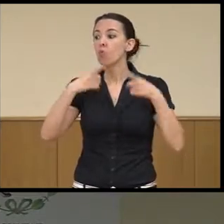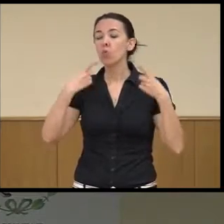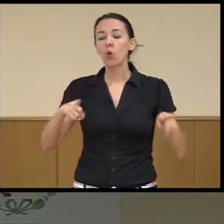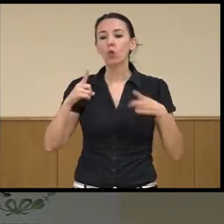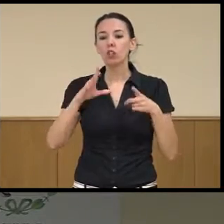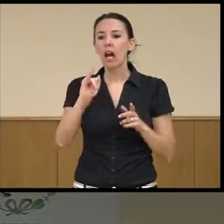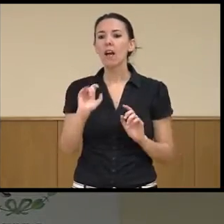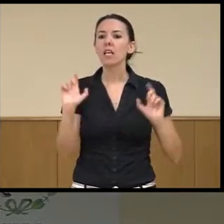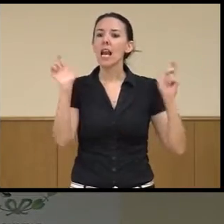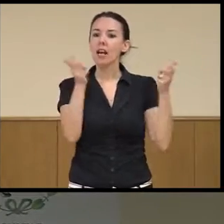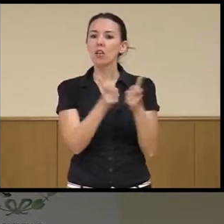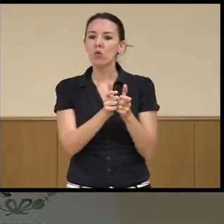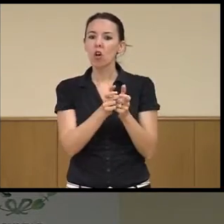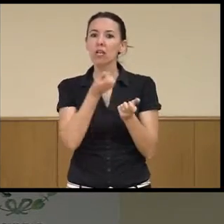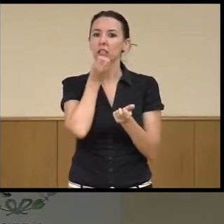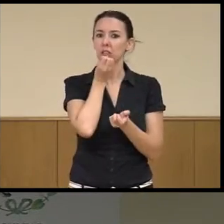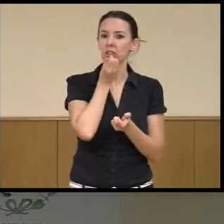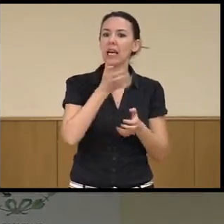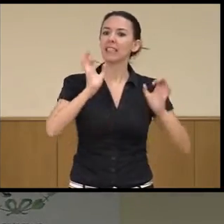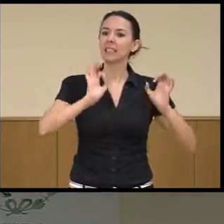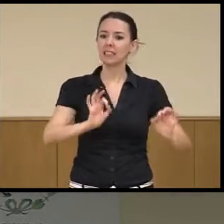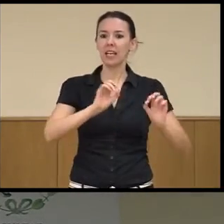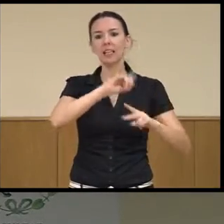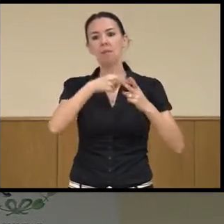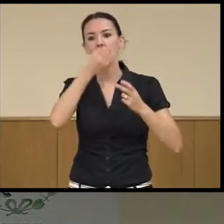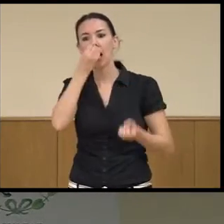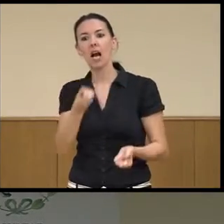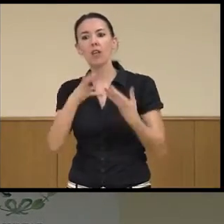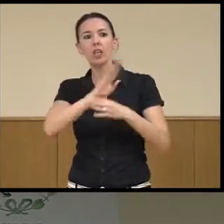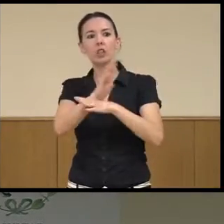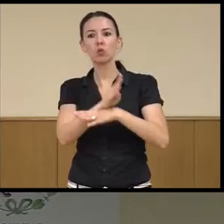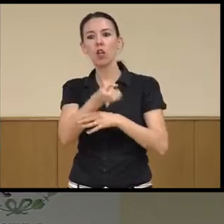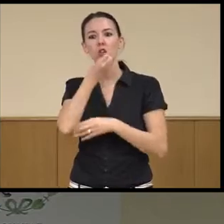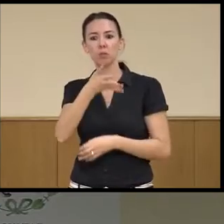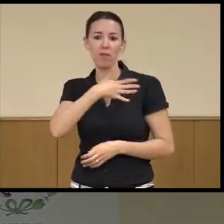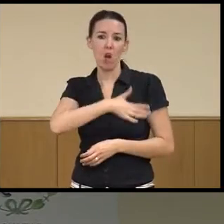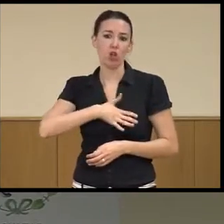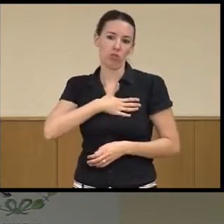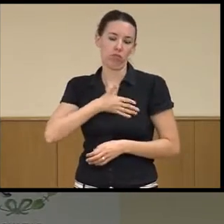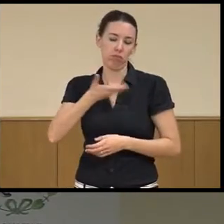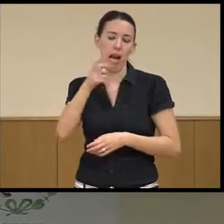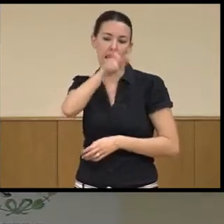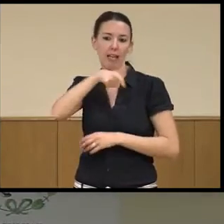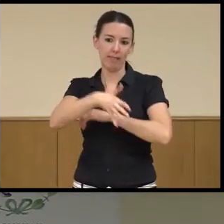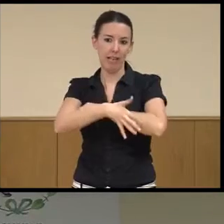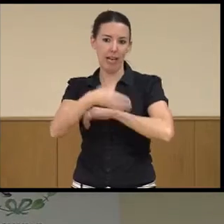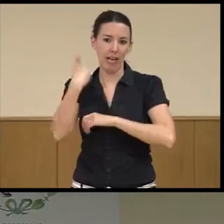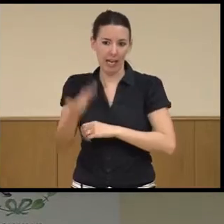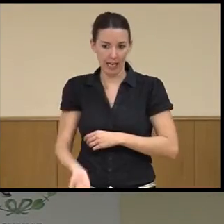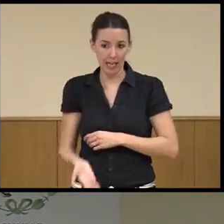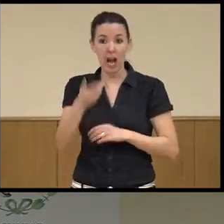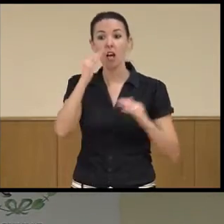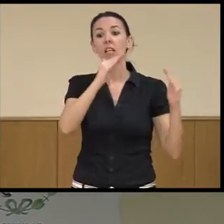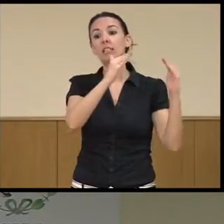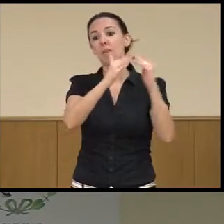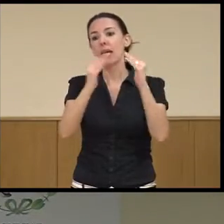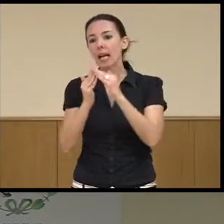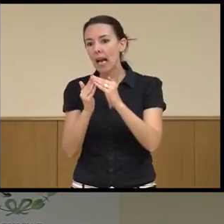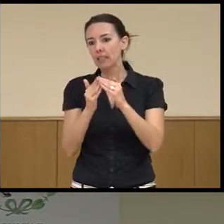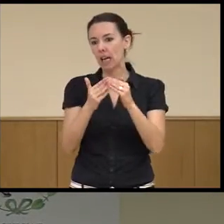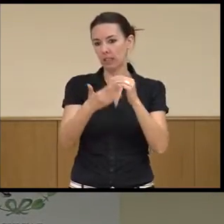en las reuniones de buen tono y en los jardines bien cuidados de los acomodados, y también en las viviendas y chozas de los